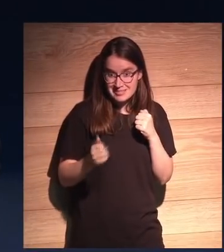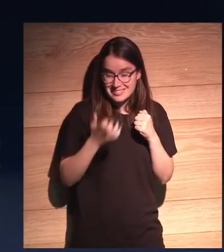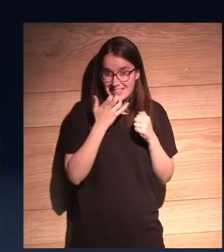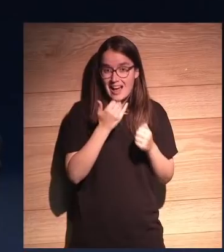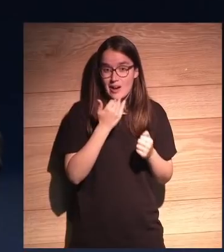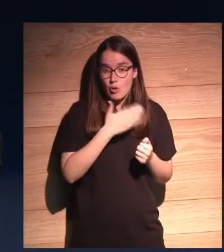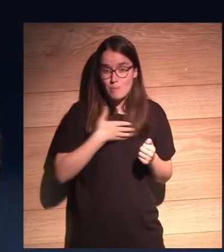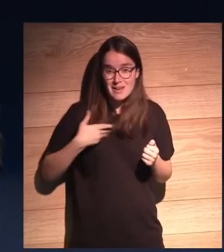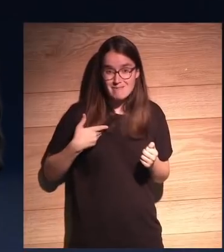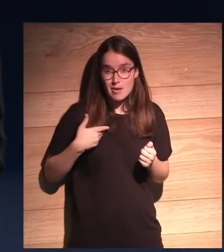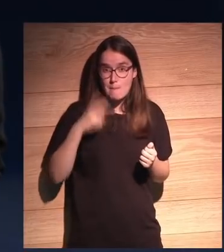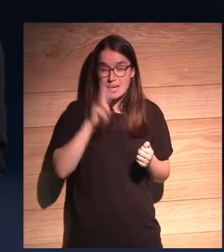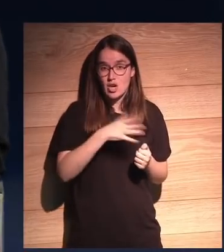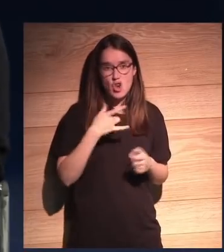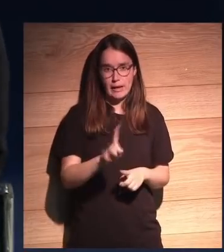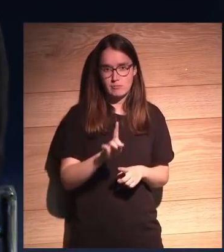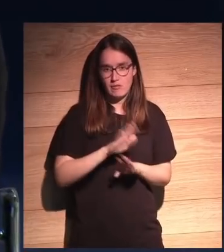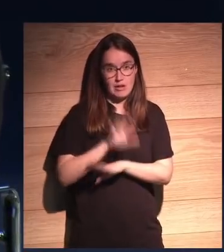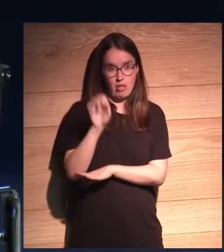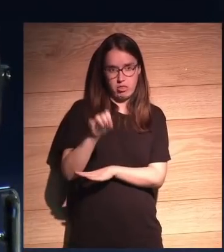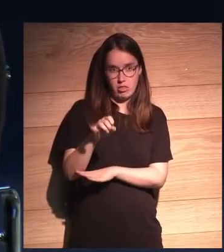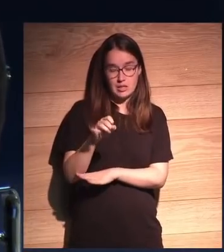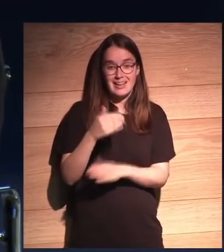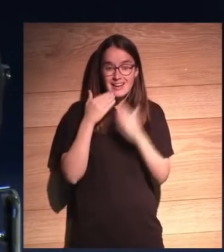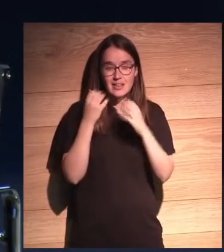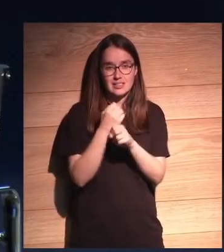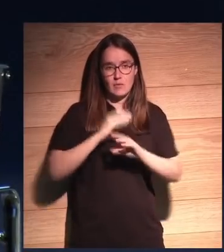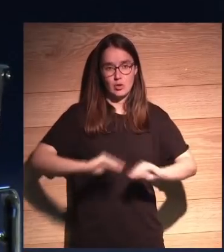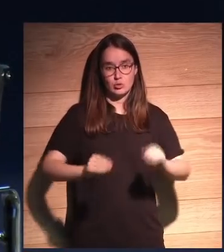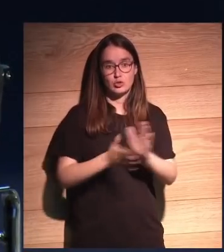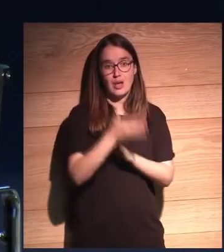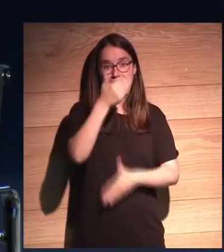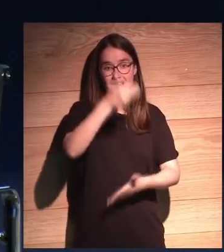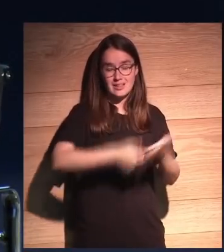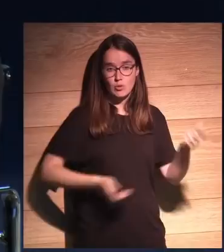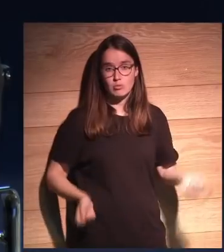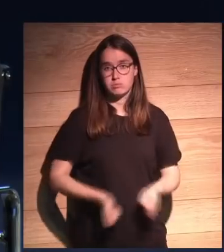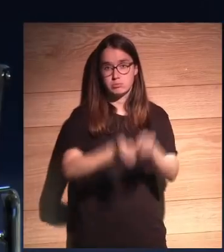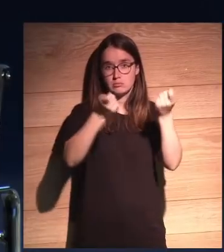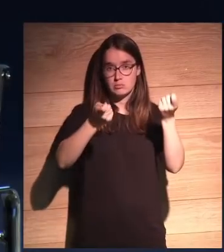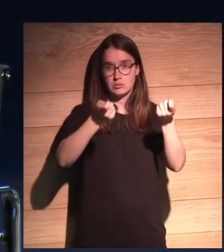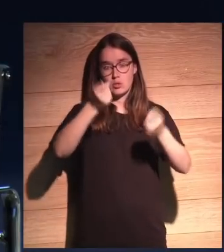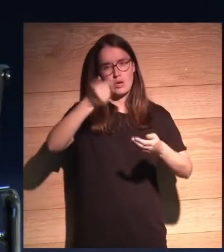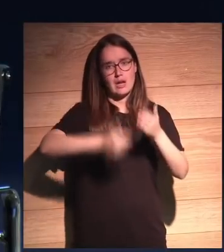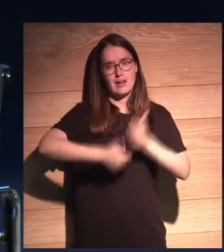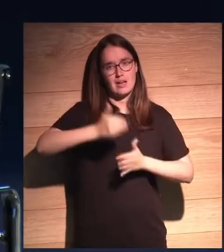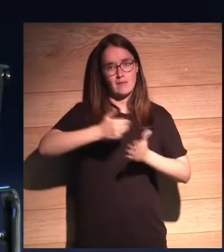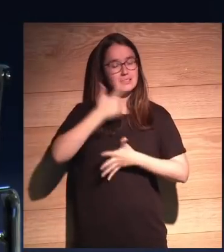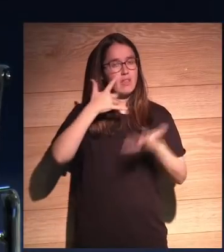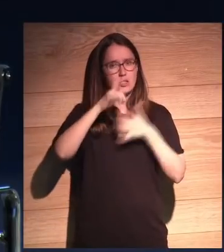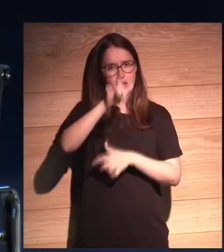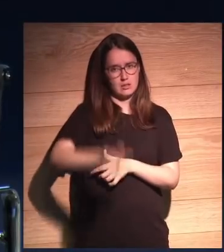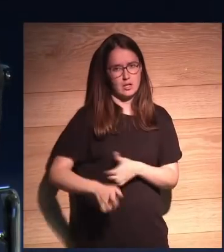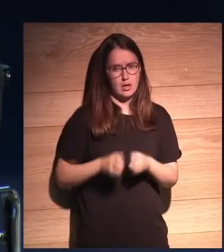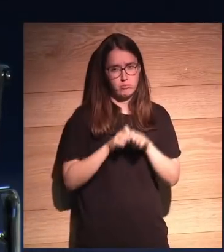ver. Y entonces, a partir del trabajo de este hombre, que publica un artículo en una importante revista de arte